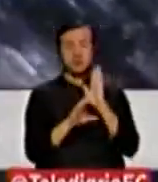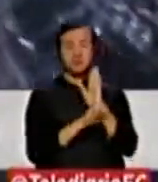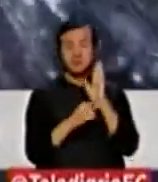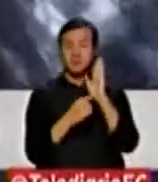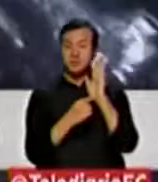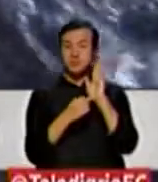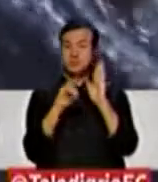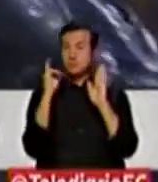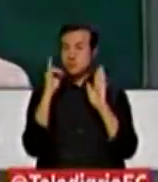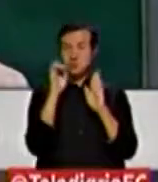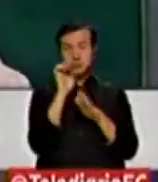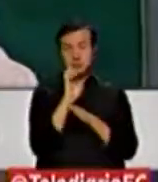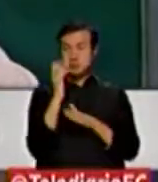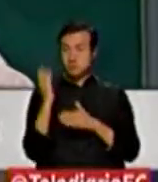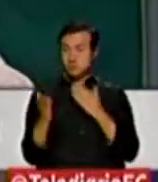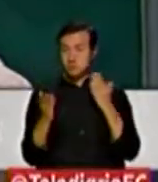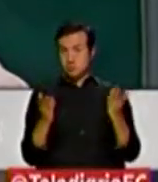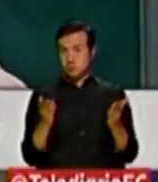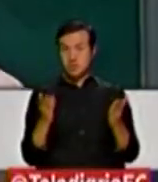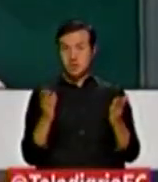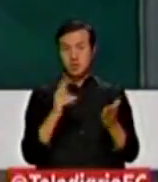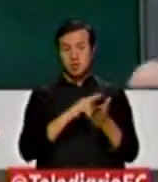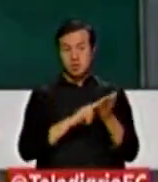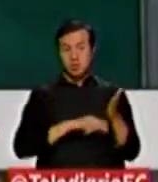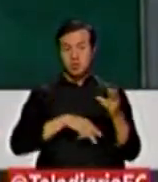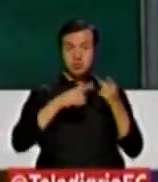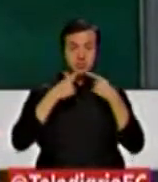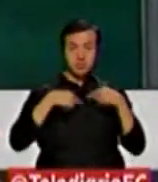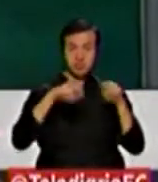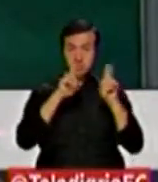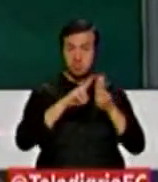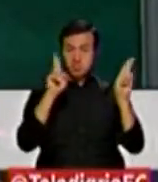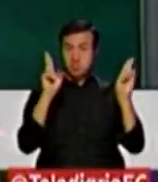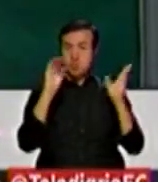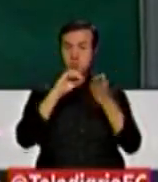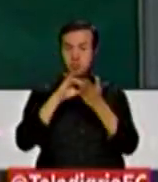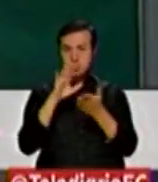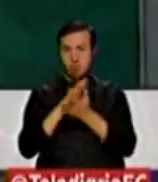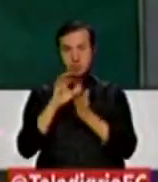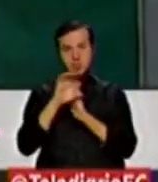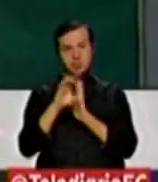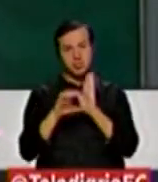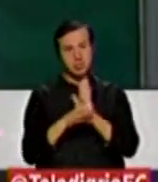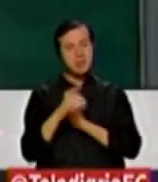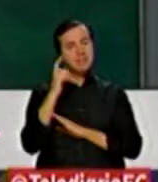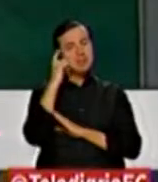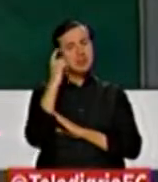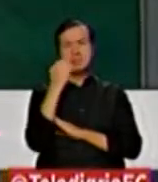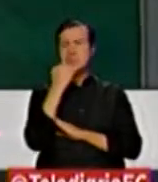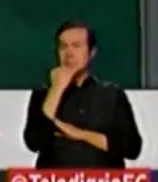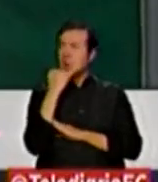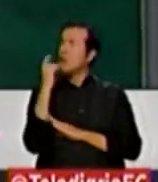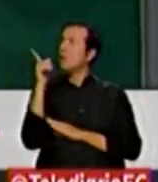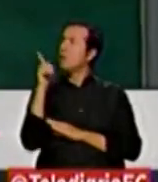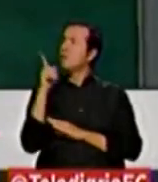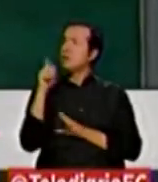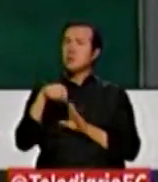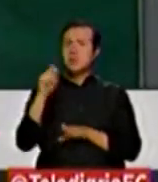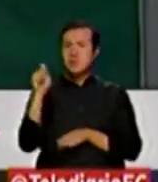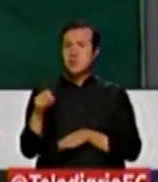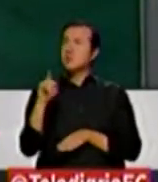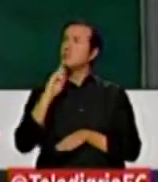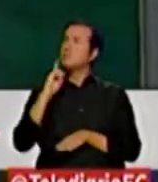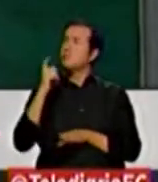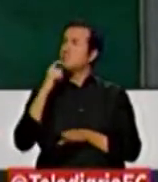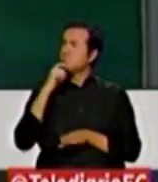Bolivia? Es decir, recogen esa declaración. Entonces me parece absurdo que se ignore una declaración